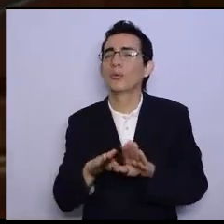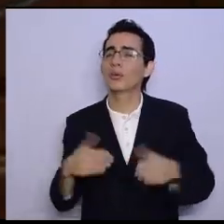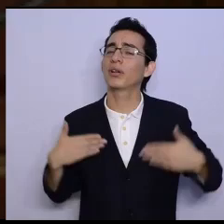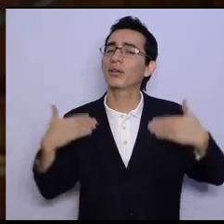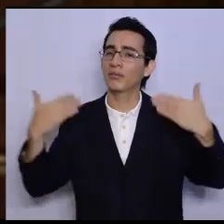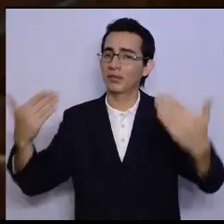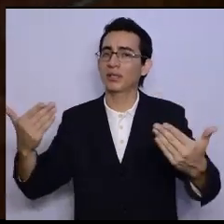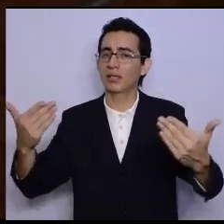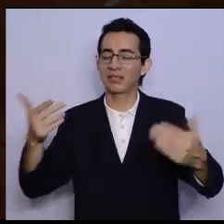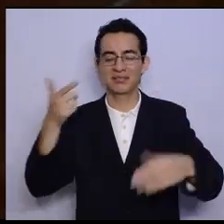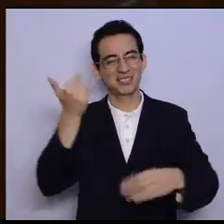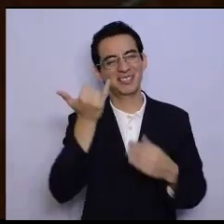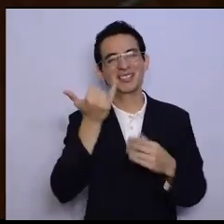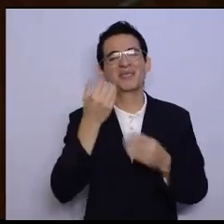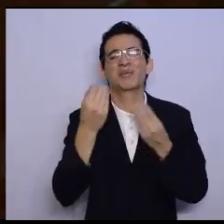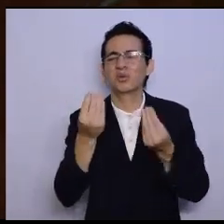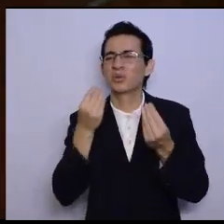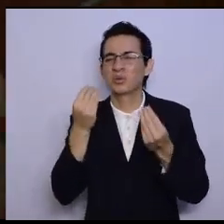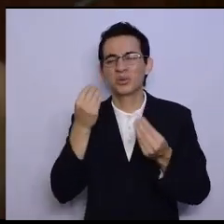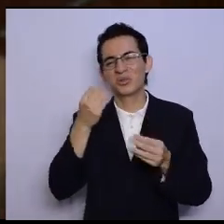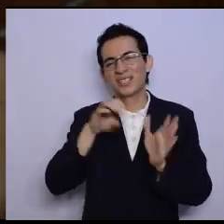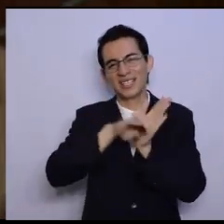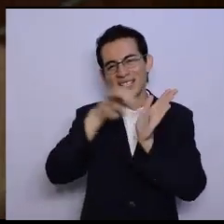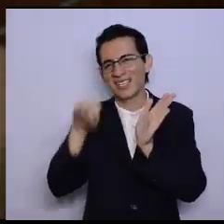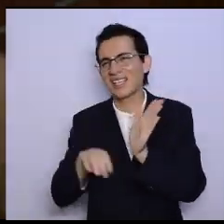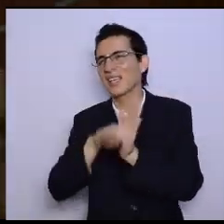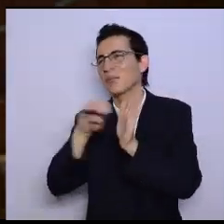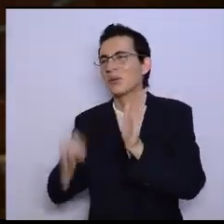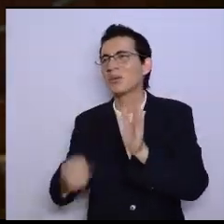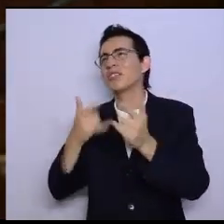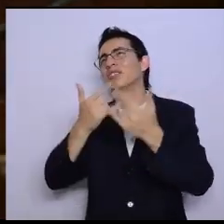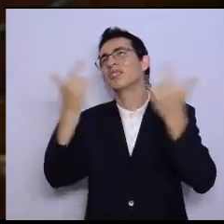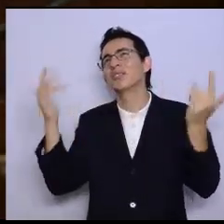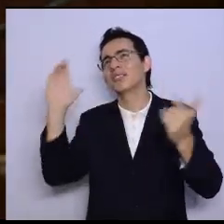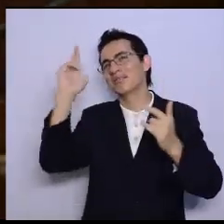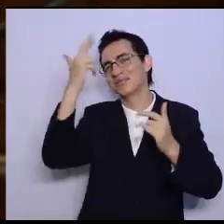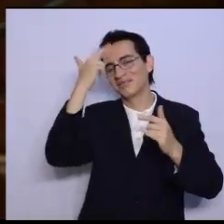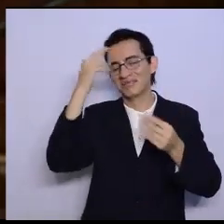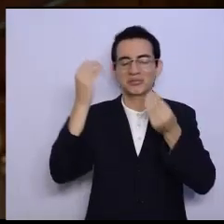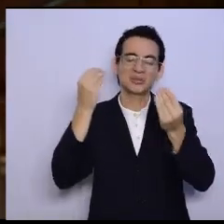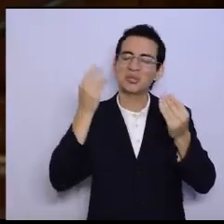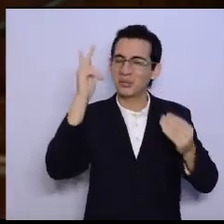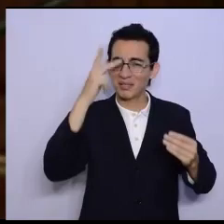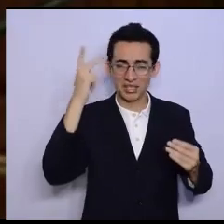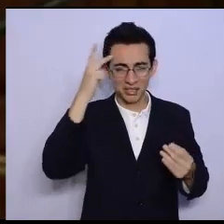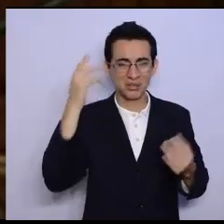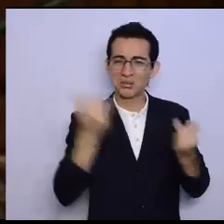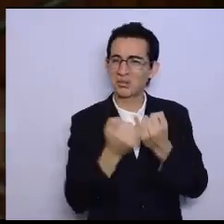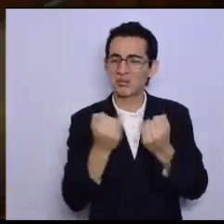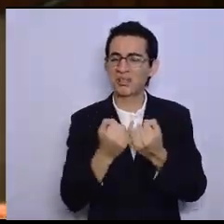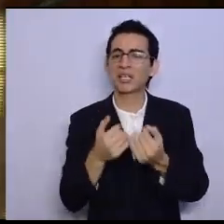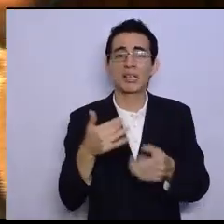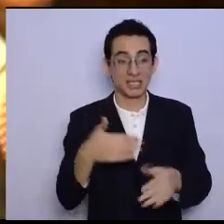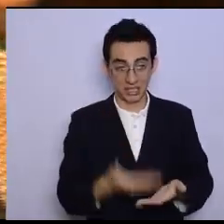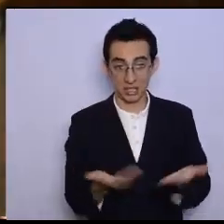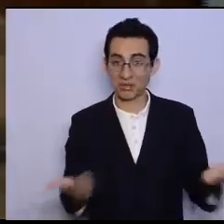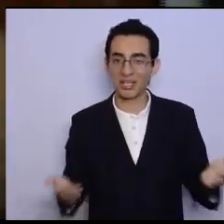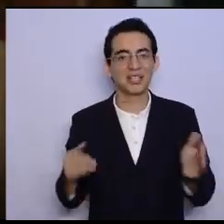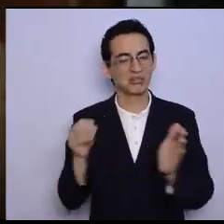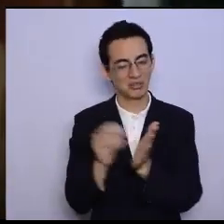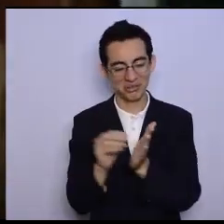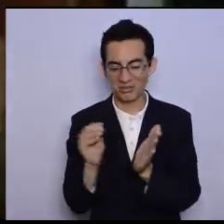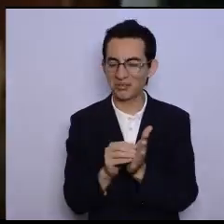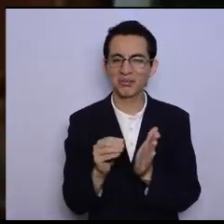Y yo les puedo contar muchas experiencias de ese trato con Dios. Y en todas las áreas, y todavía sigue tratando,